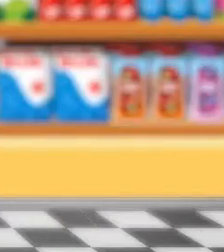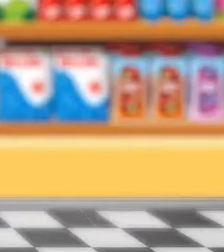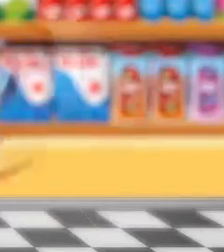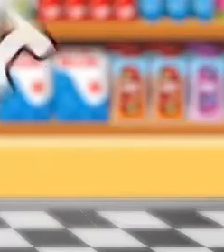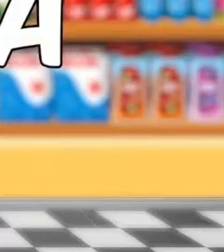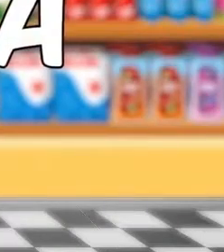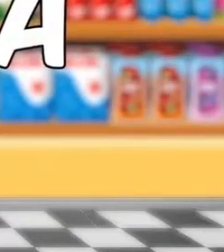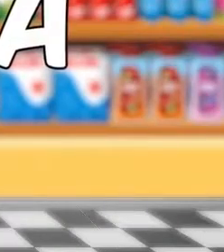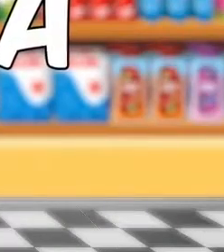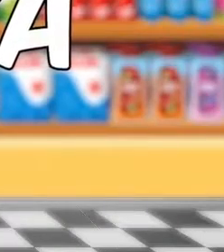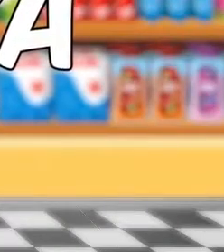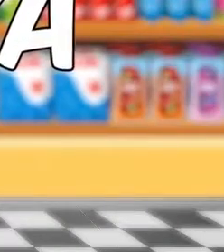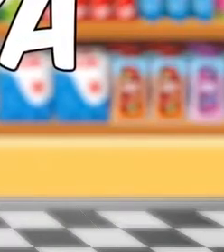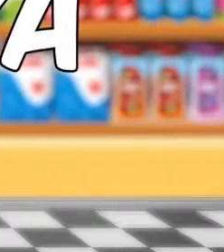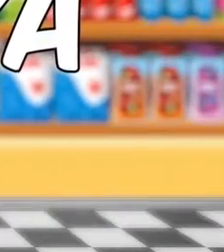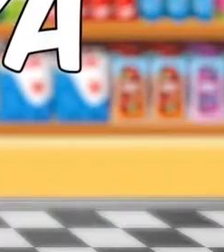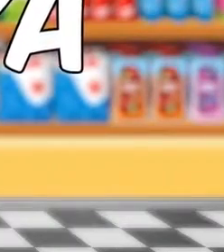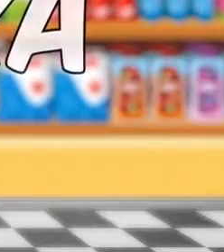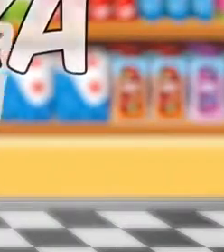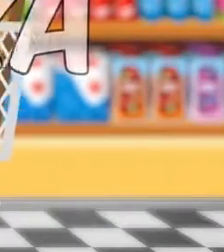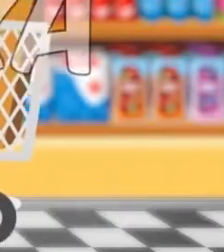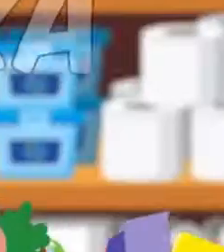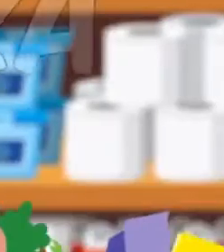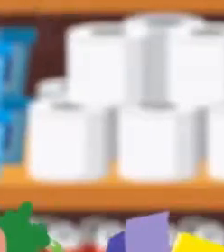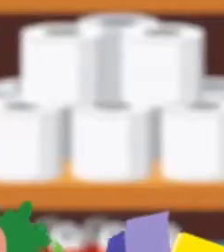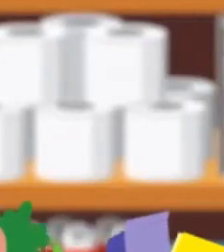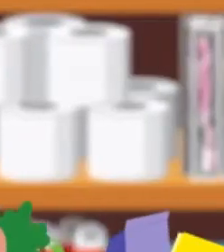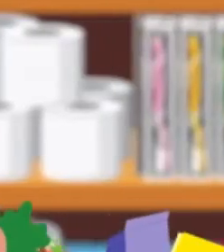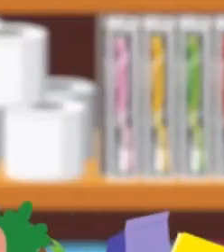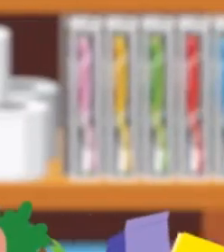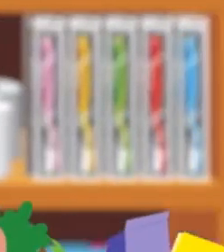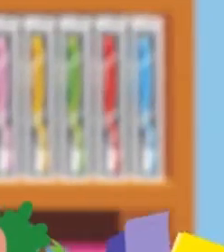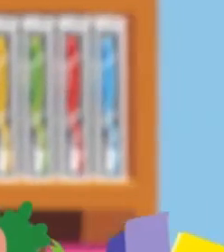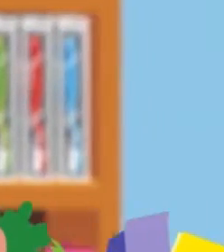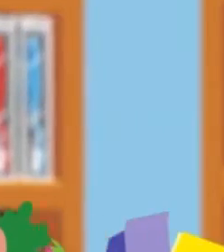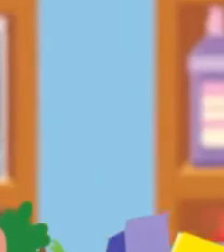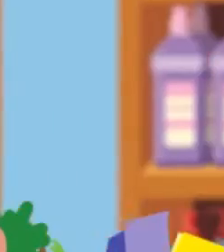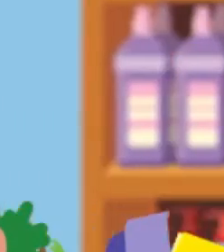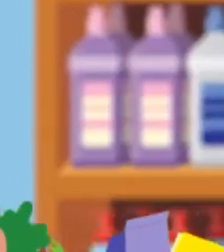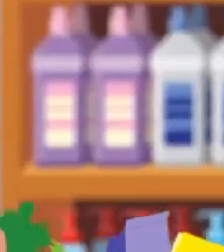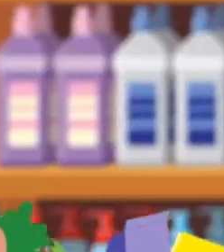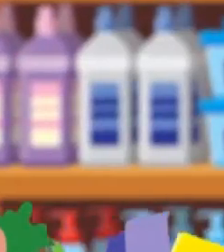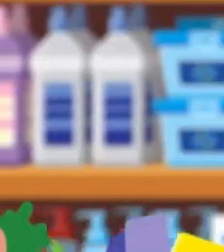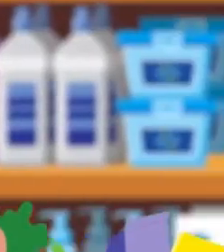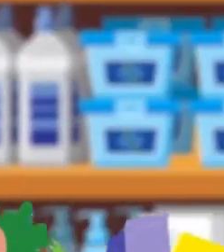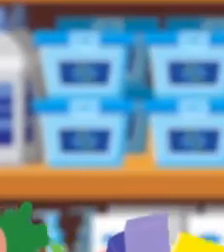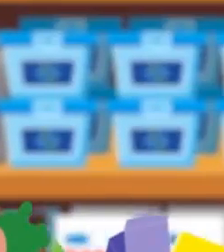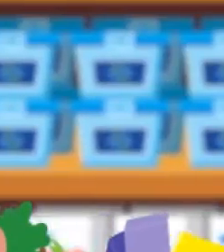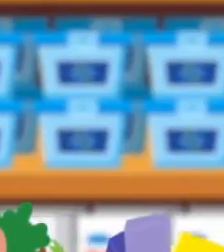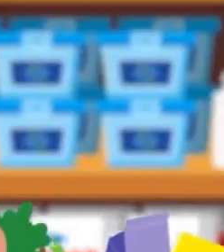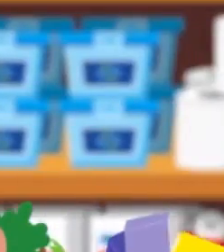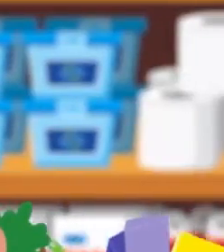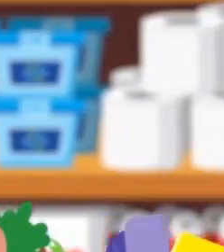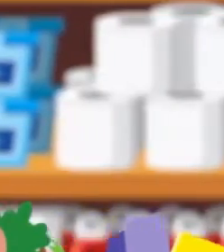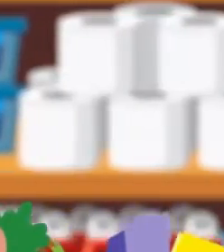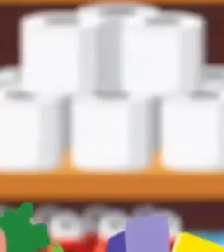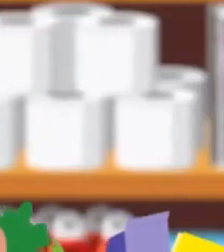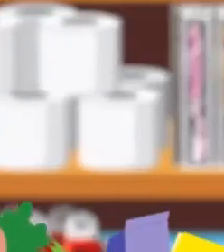hoy presentamos exceso de confianza hola rufino qué bien